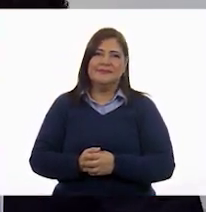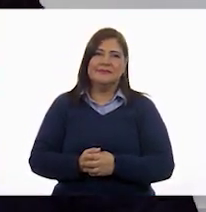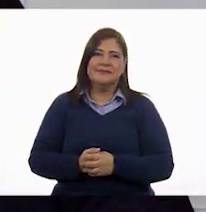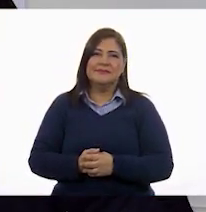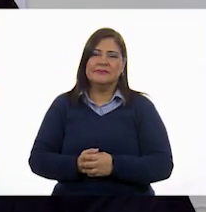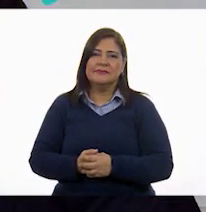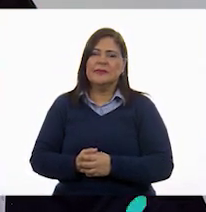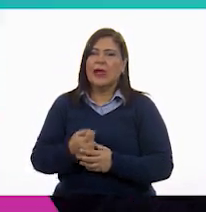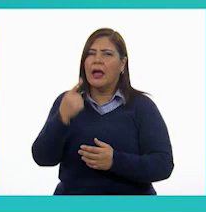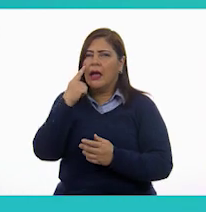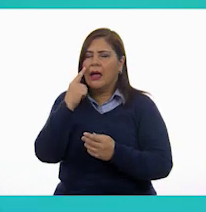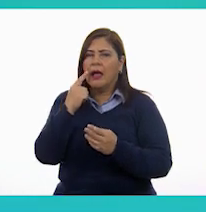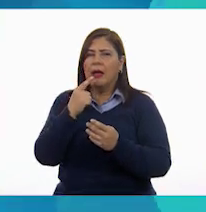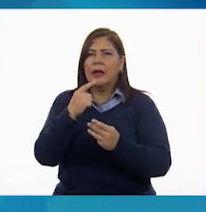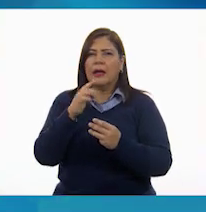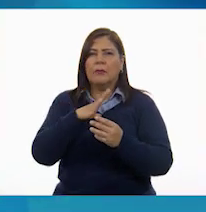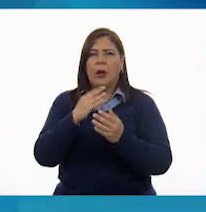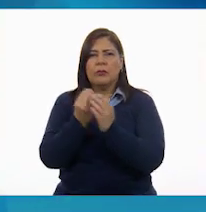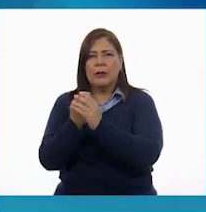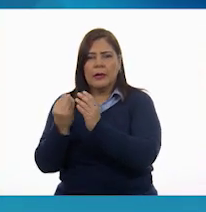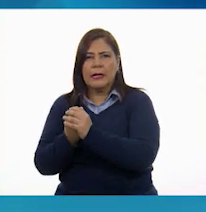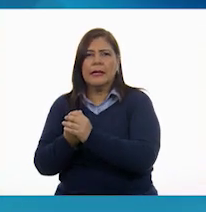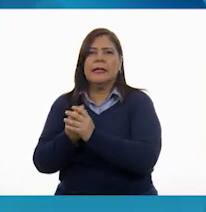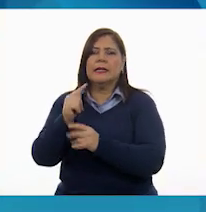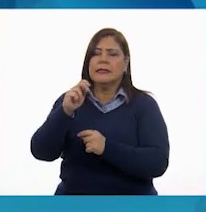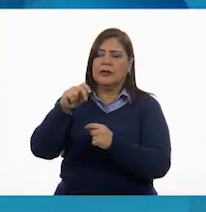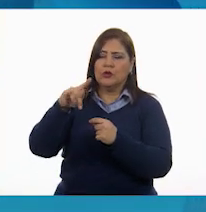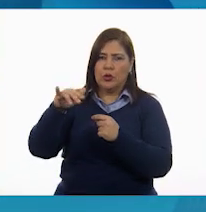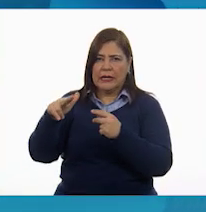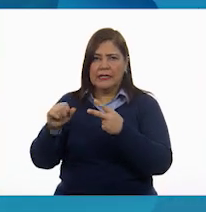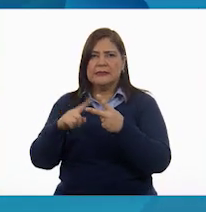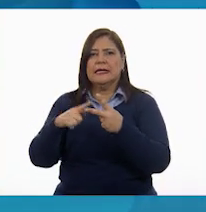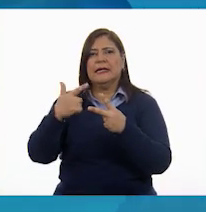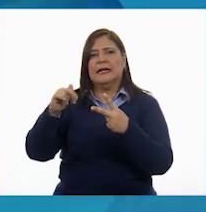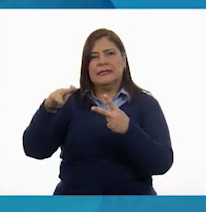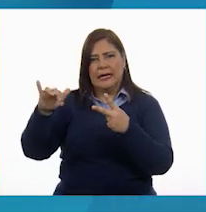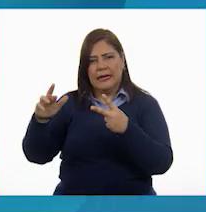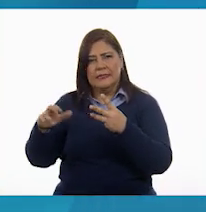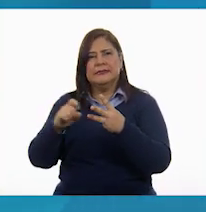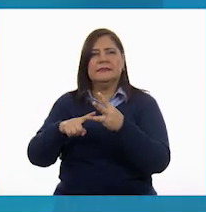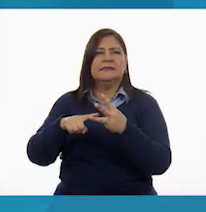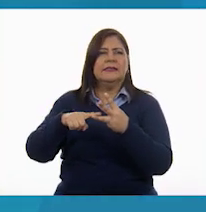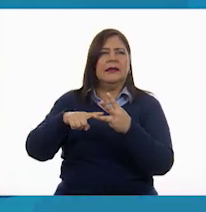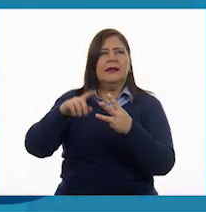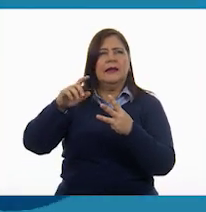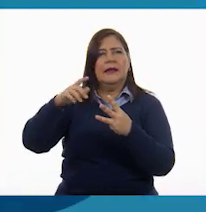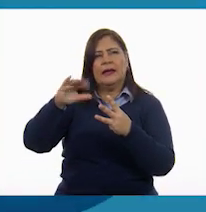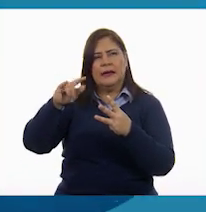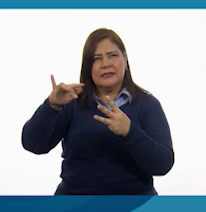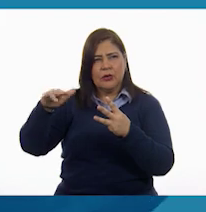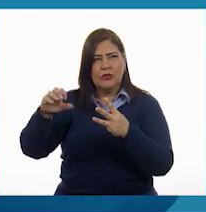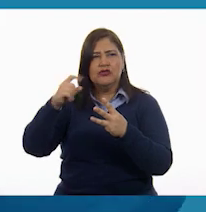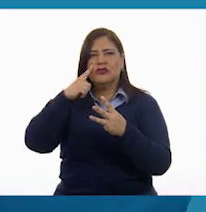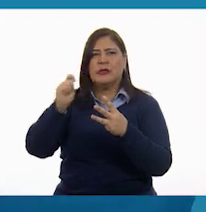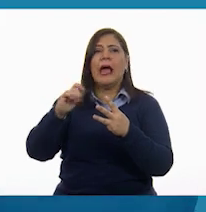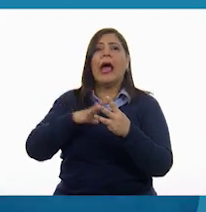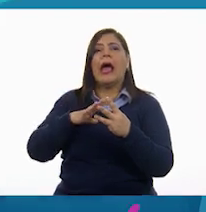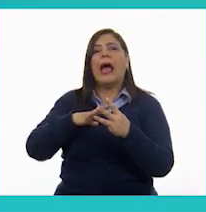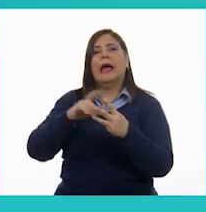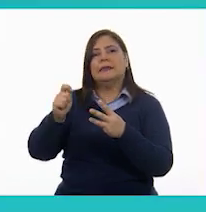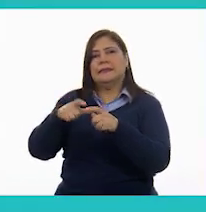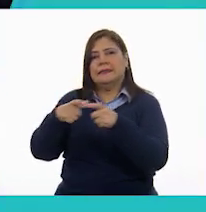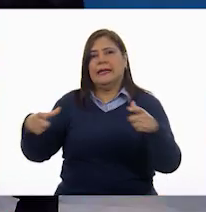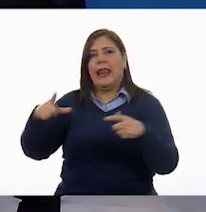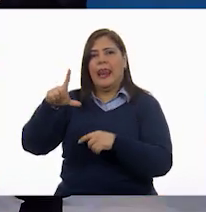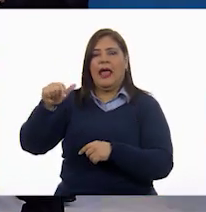Se clasifican en tectónicas, volcánicas, glaciales y cársicas. Lagos. Lagos.